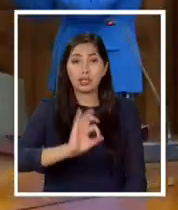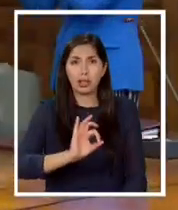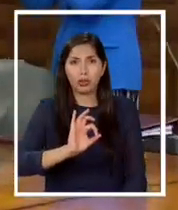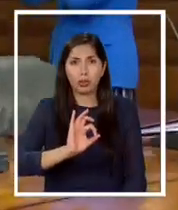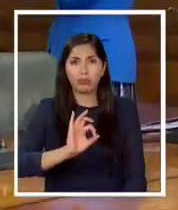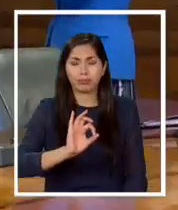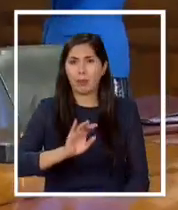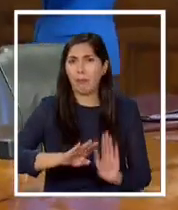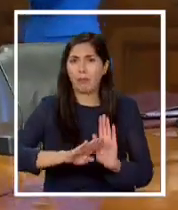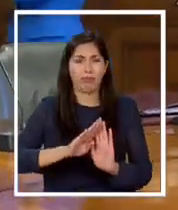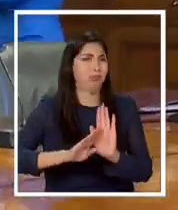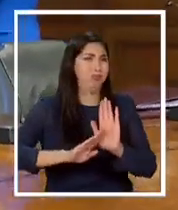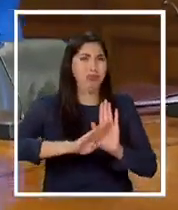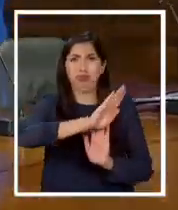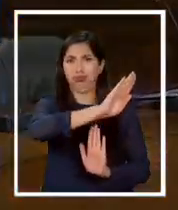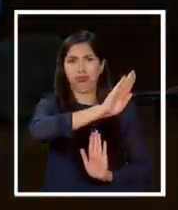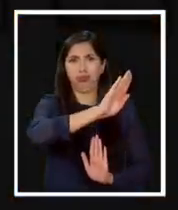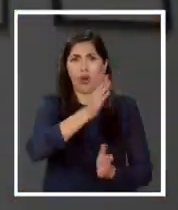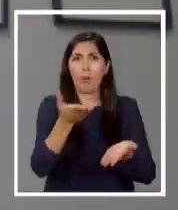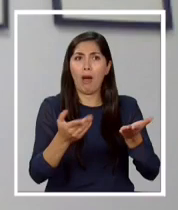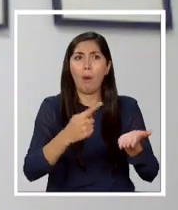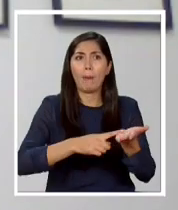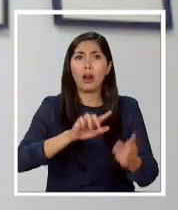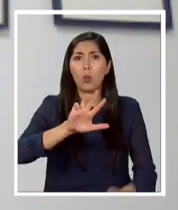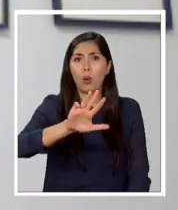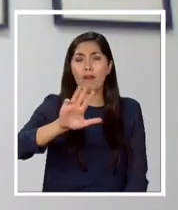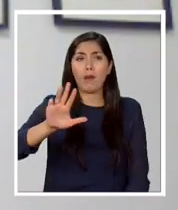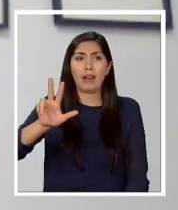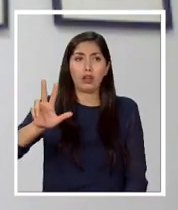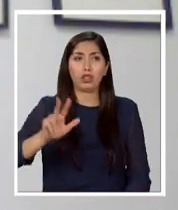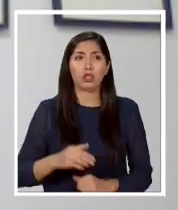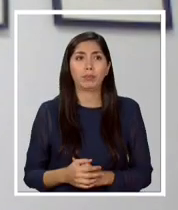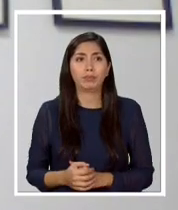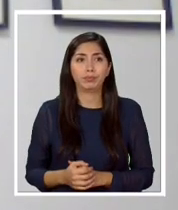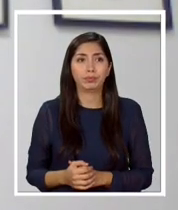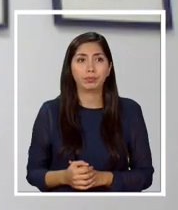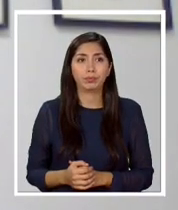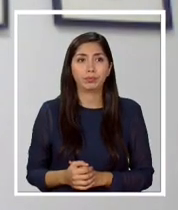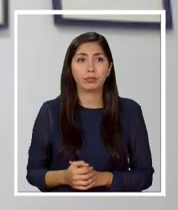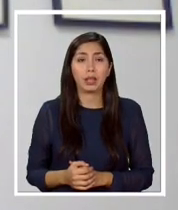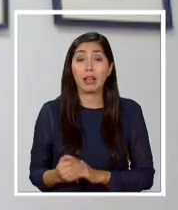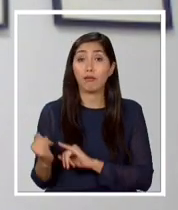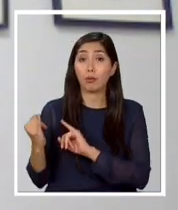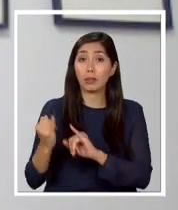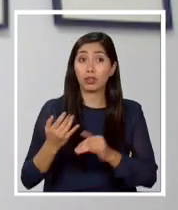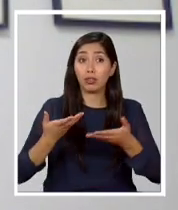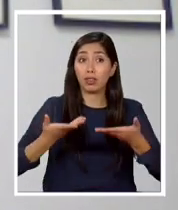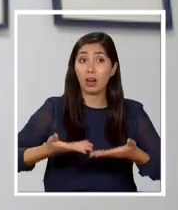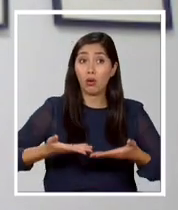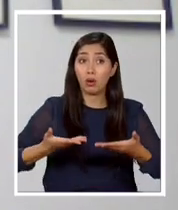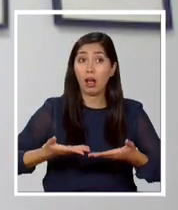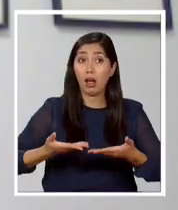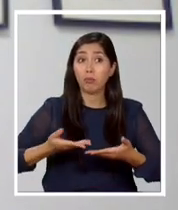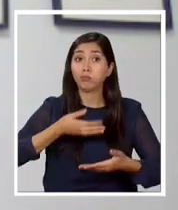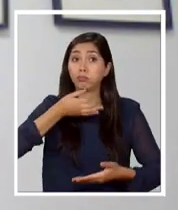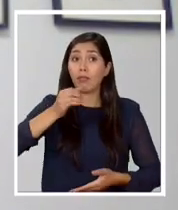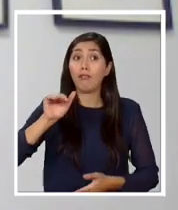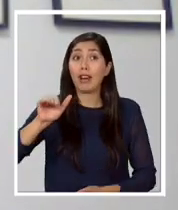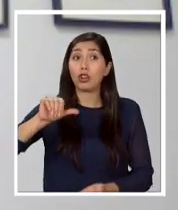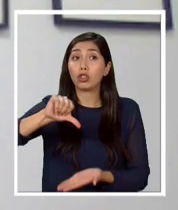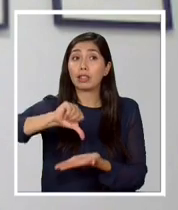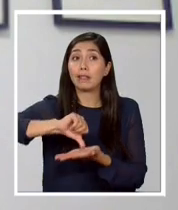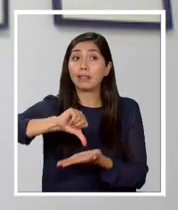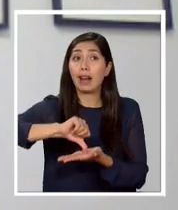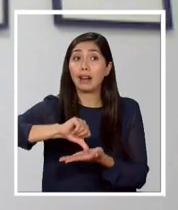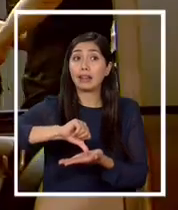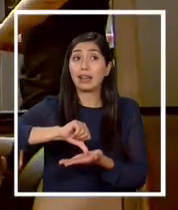desde 1998. Y es probable que información más reciente le haya sugerido al Banco Central de que la desaceleración